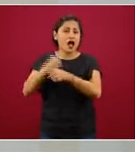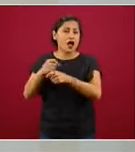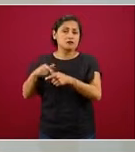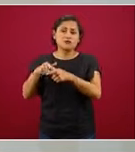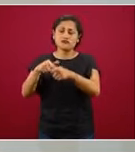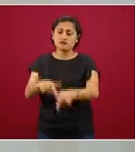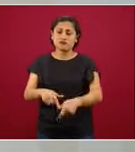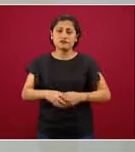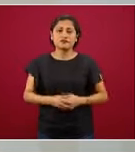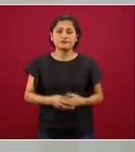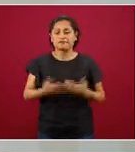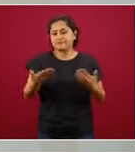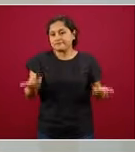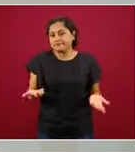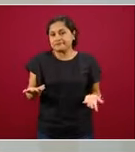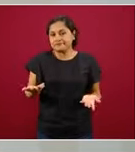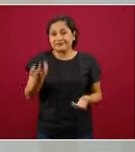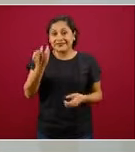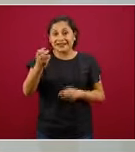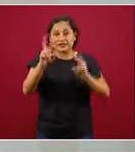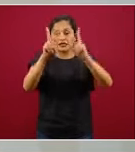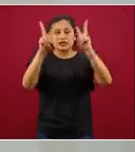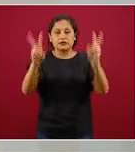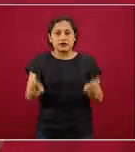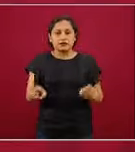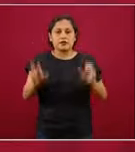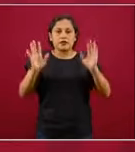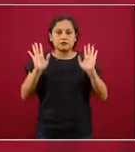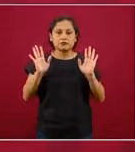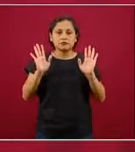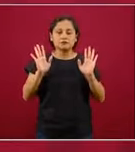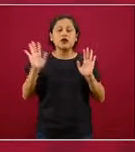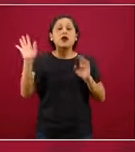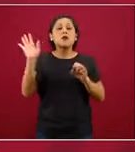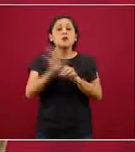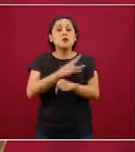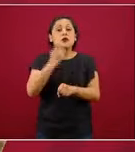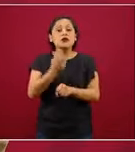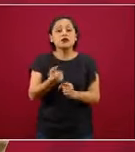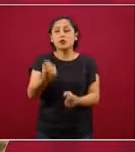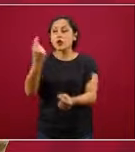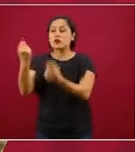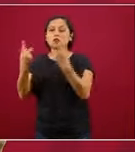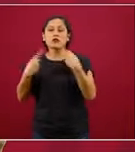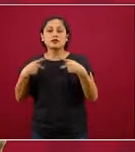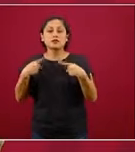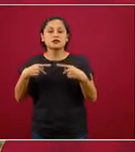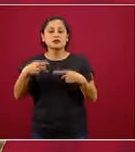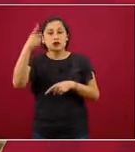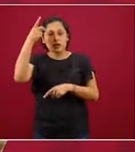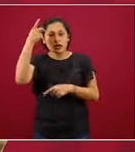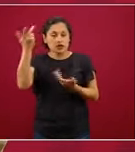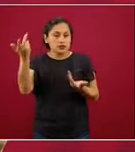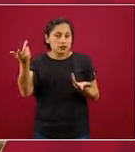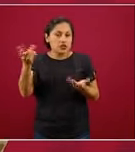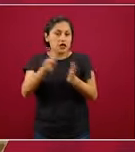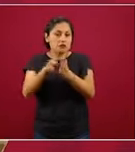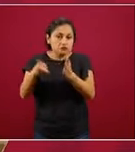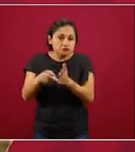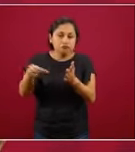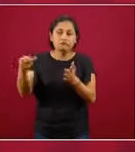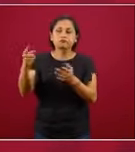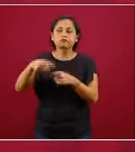tema. No me sorprendería que en esa intención de desviar el discurso, desviar la atención, algunos